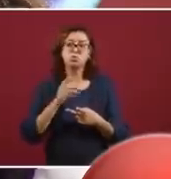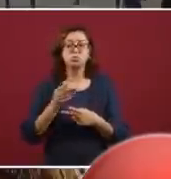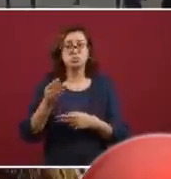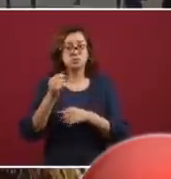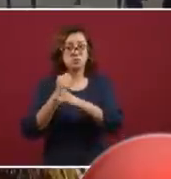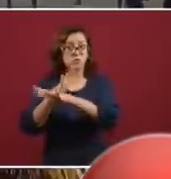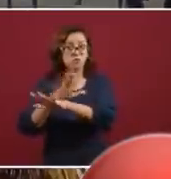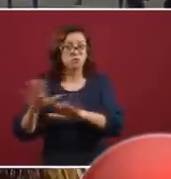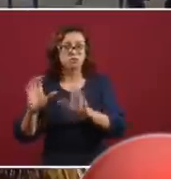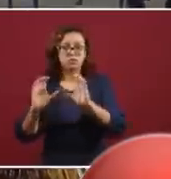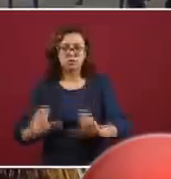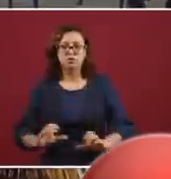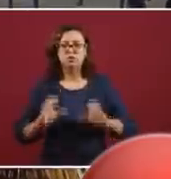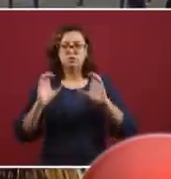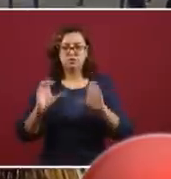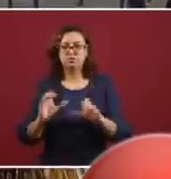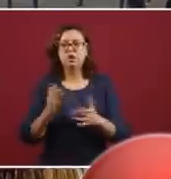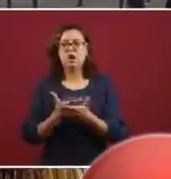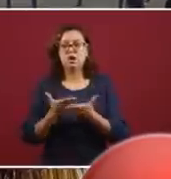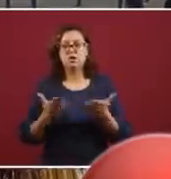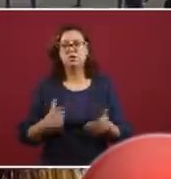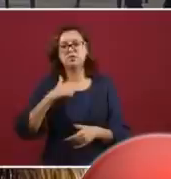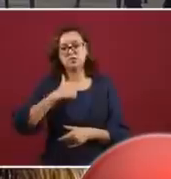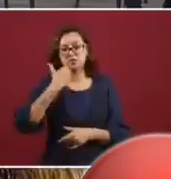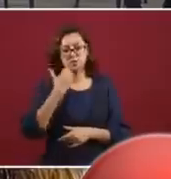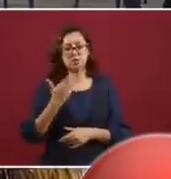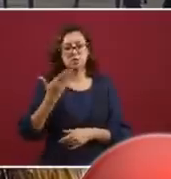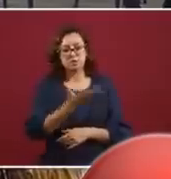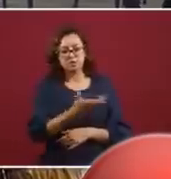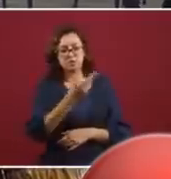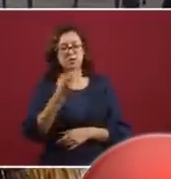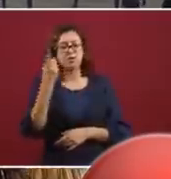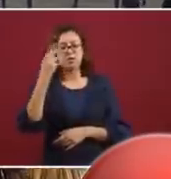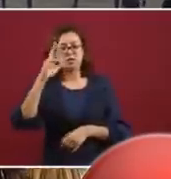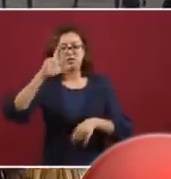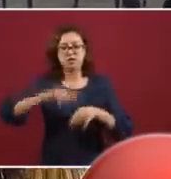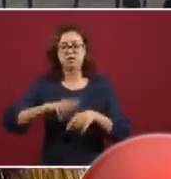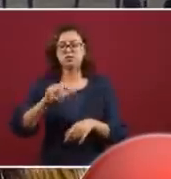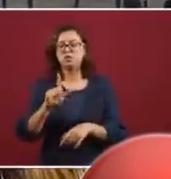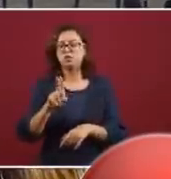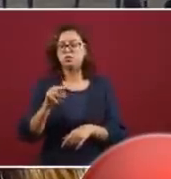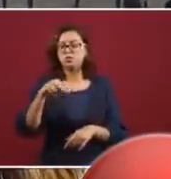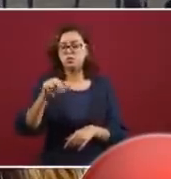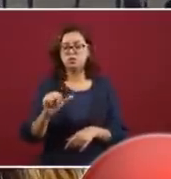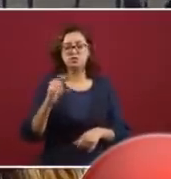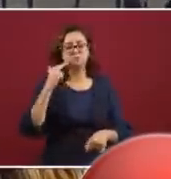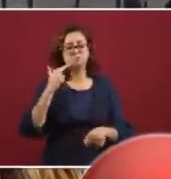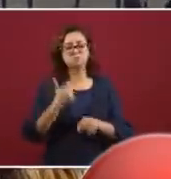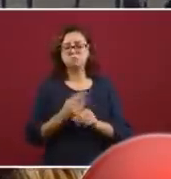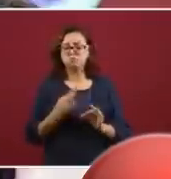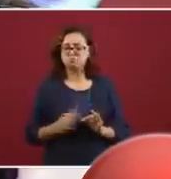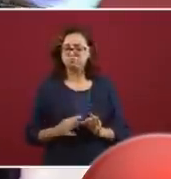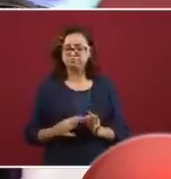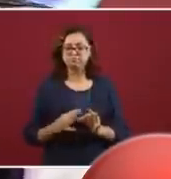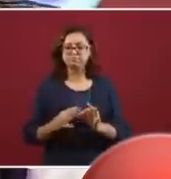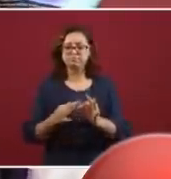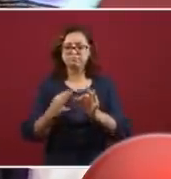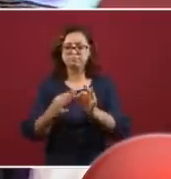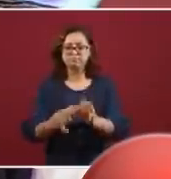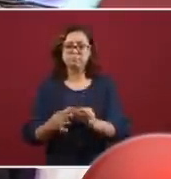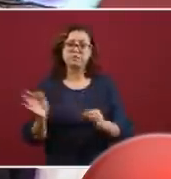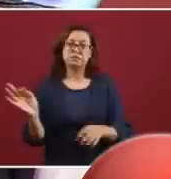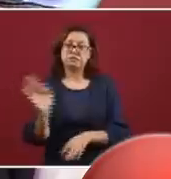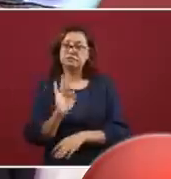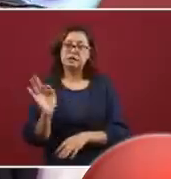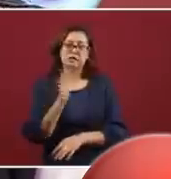al Administrador General de Recaudación, el licenciado Doctor Vázquez Luna, que ha sido muy responsable con todos estos temas que son impopulares, pero que